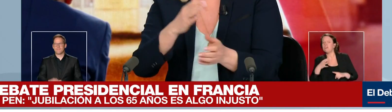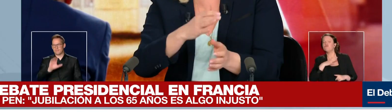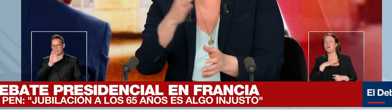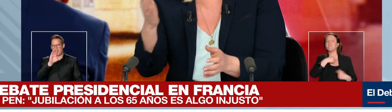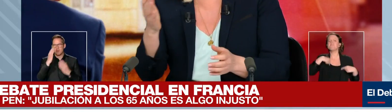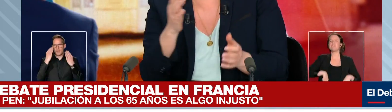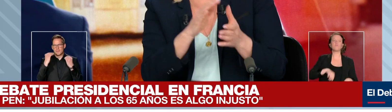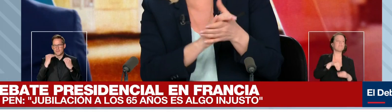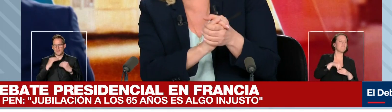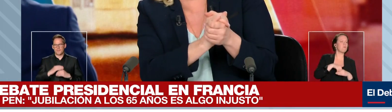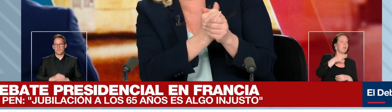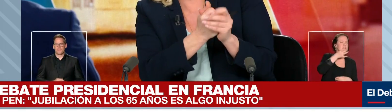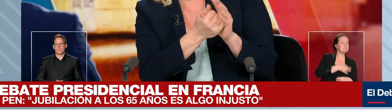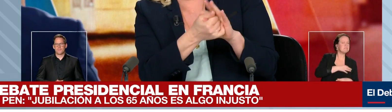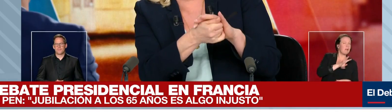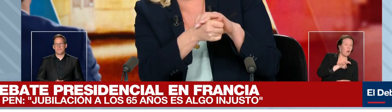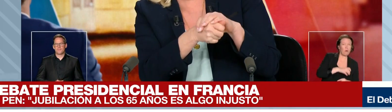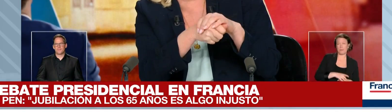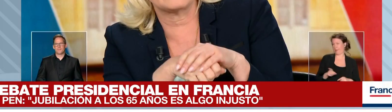muy bien.